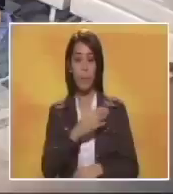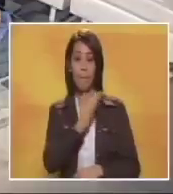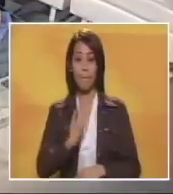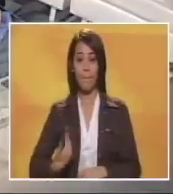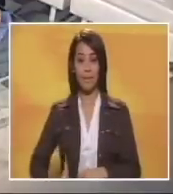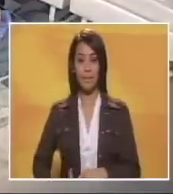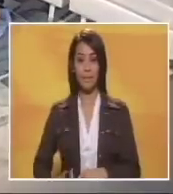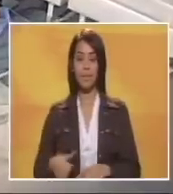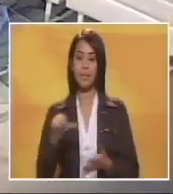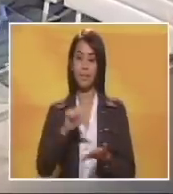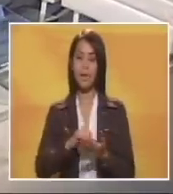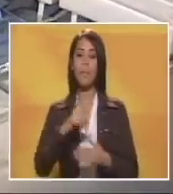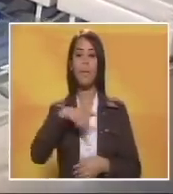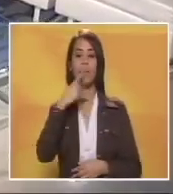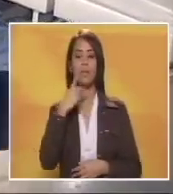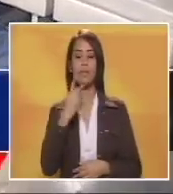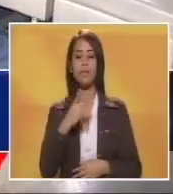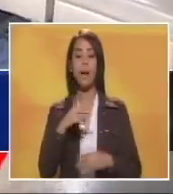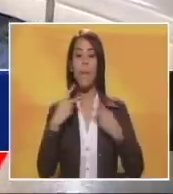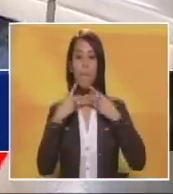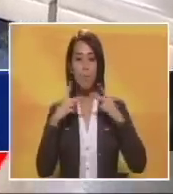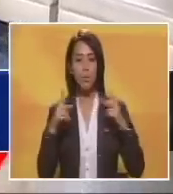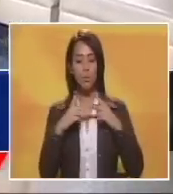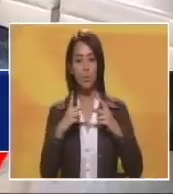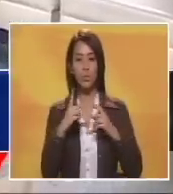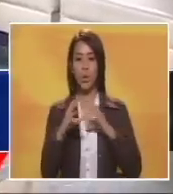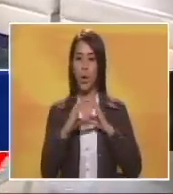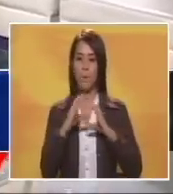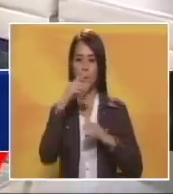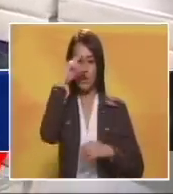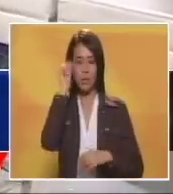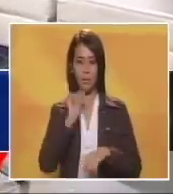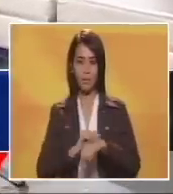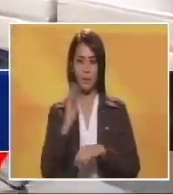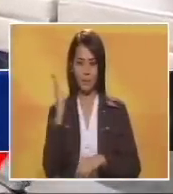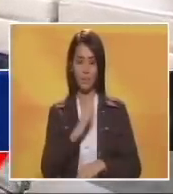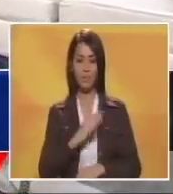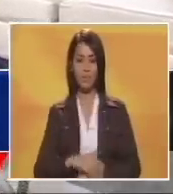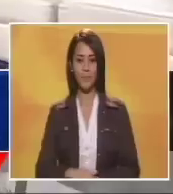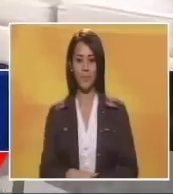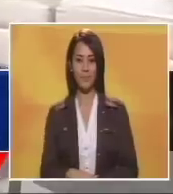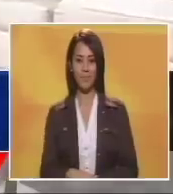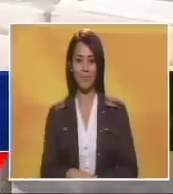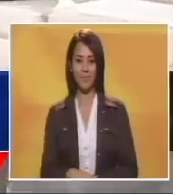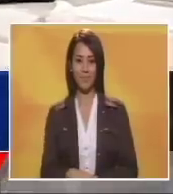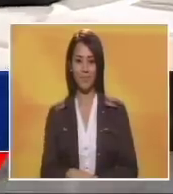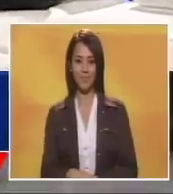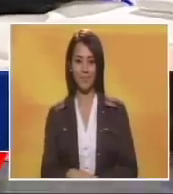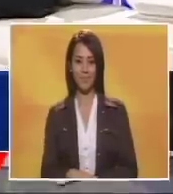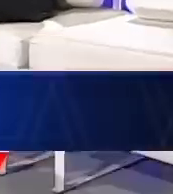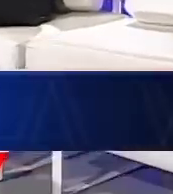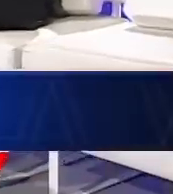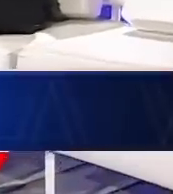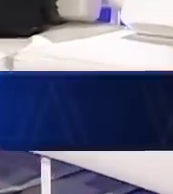presidente del Centro de Políticas Públicas. Él estará conversando con Endrina en minutos. No se parten, ya venimos.